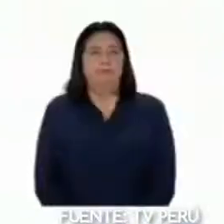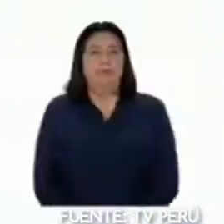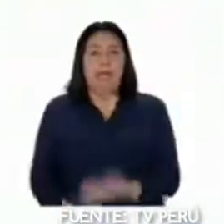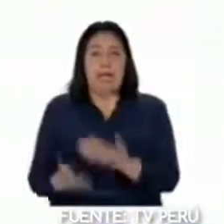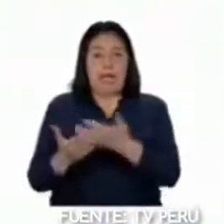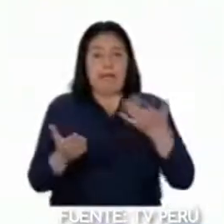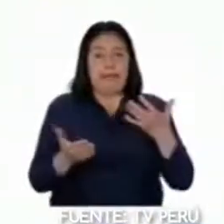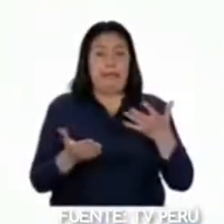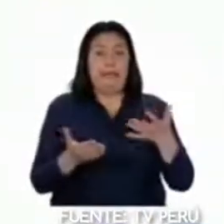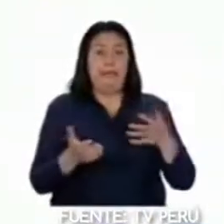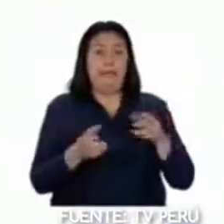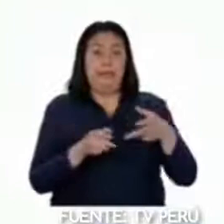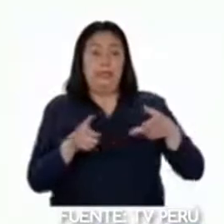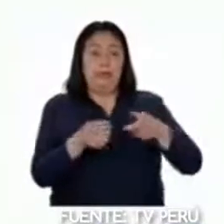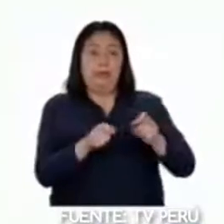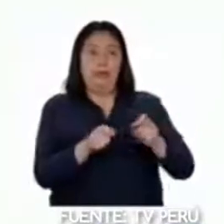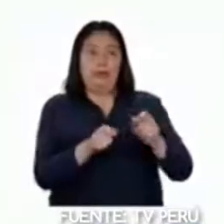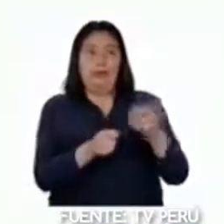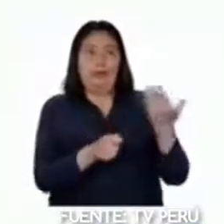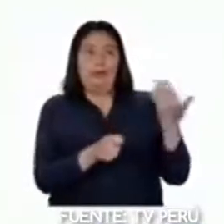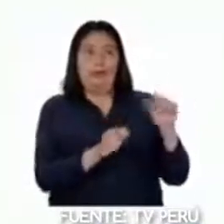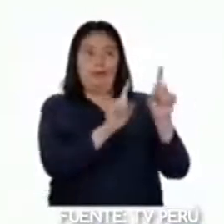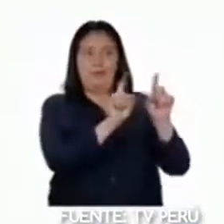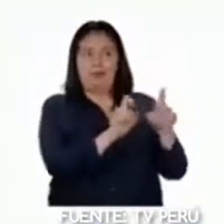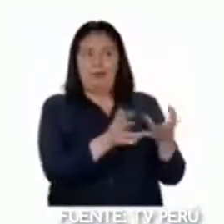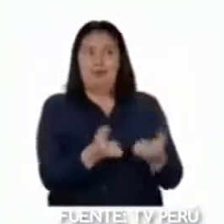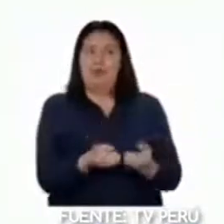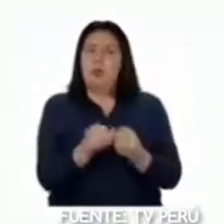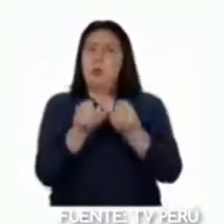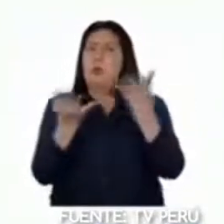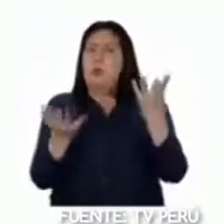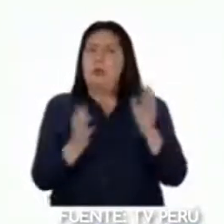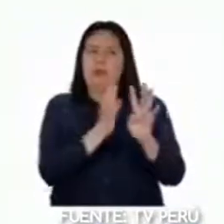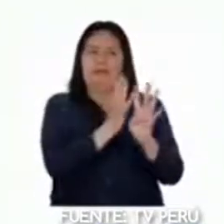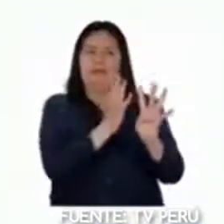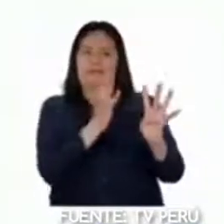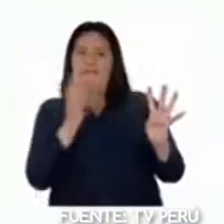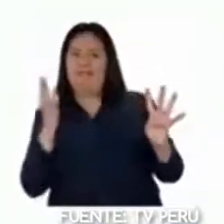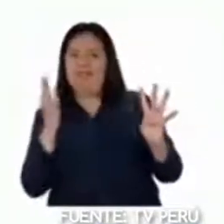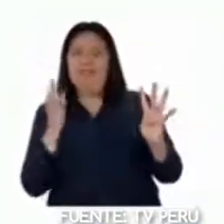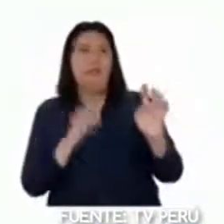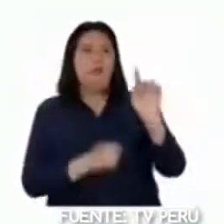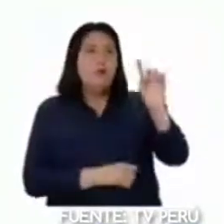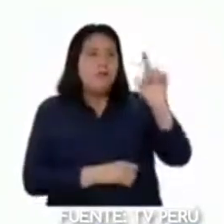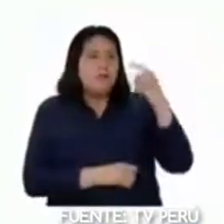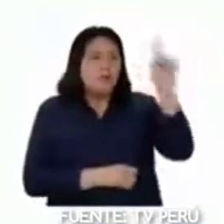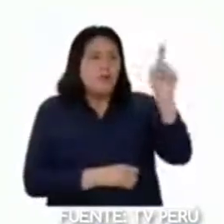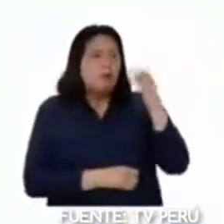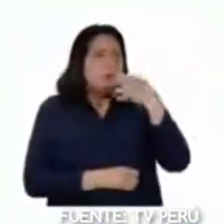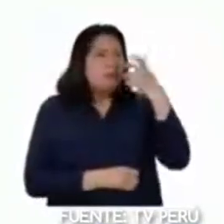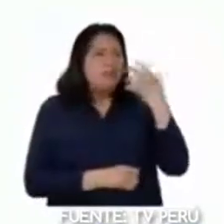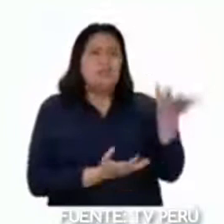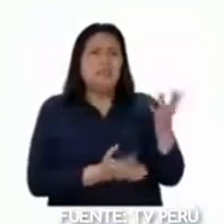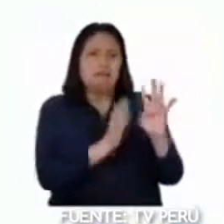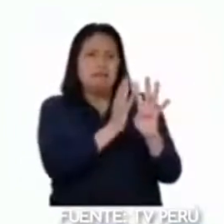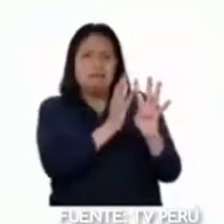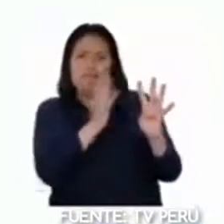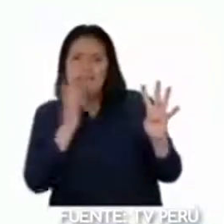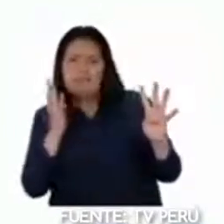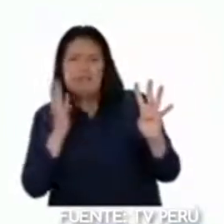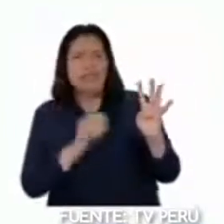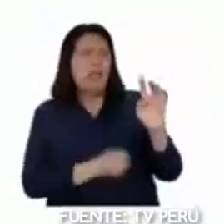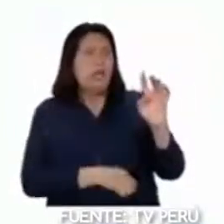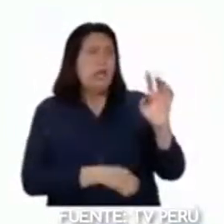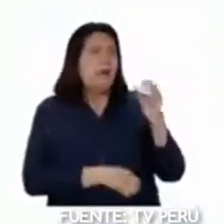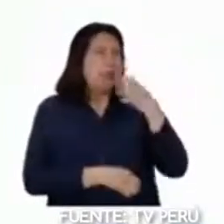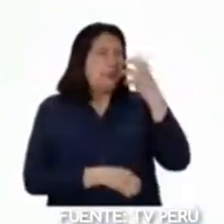Antes del corte, dejamos una pregunta pendiente. ¿Cuánto mediría una fila de 1 millón de manzanas? Una fila de